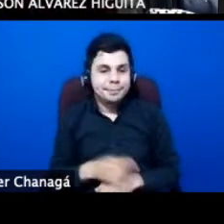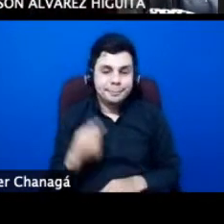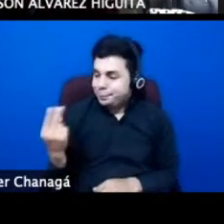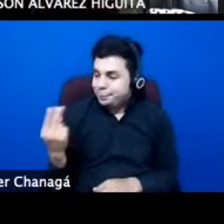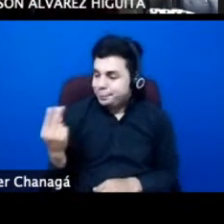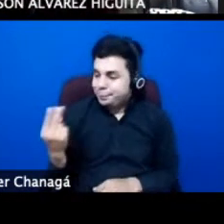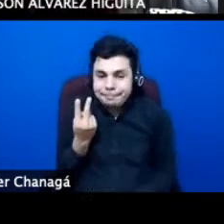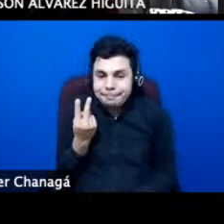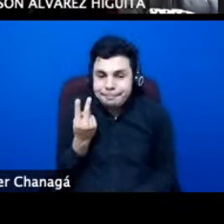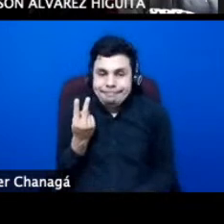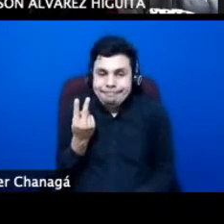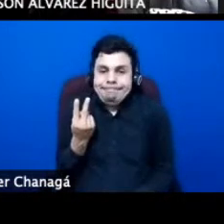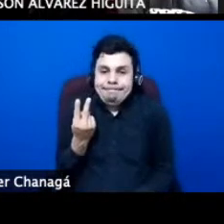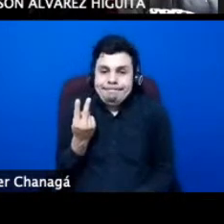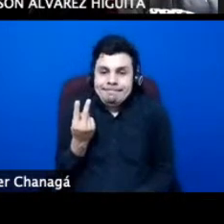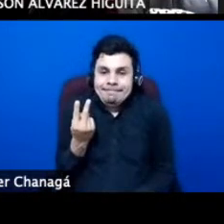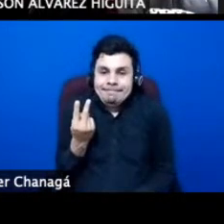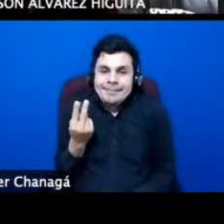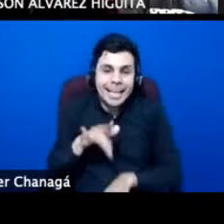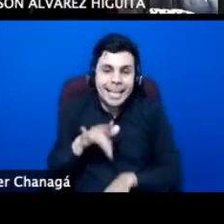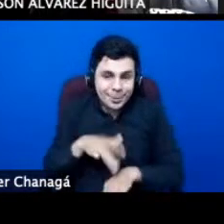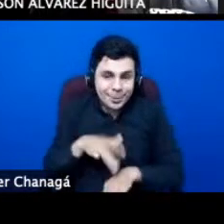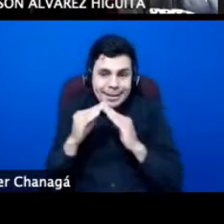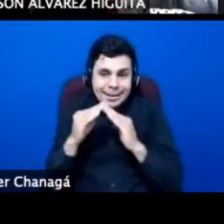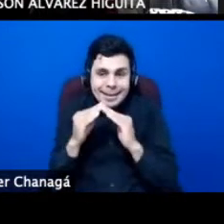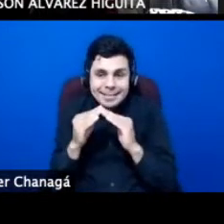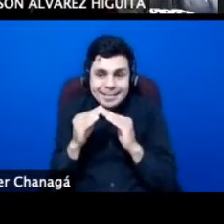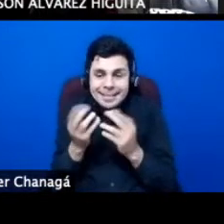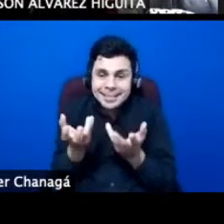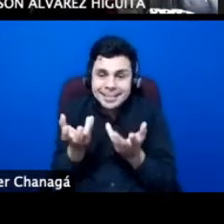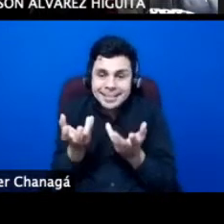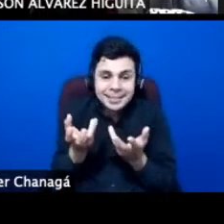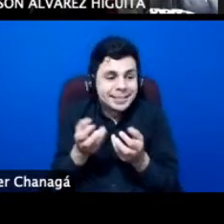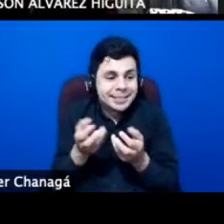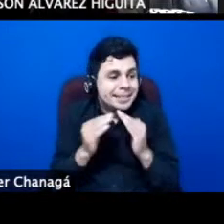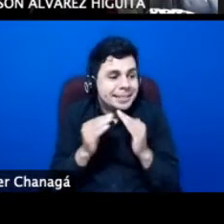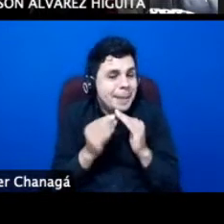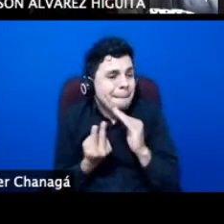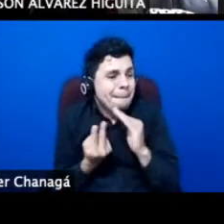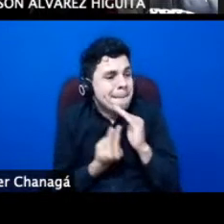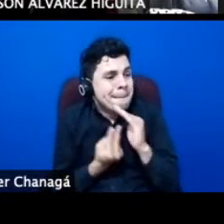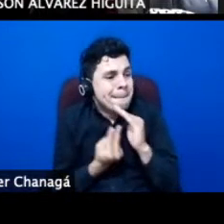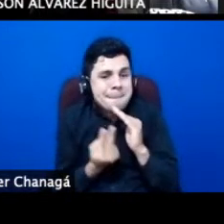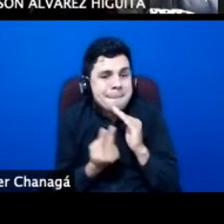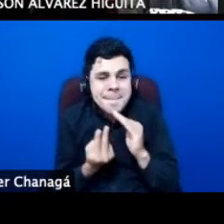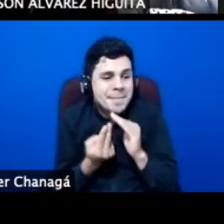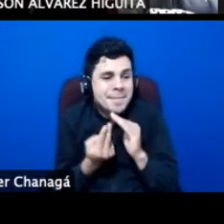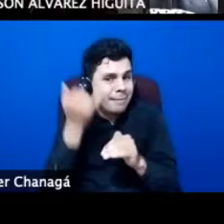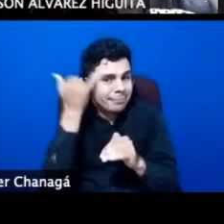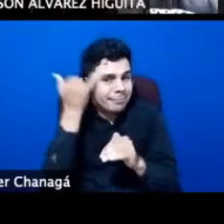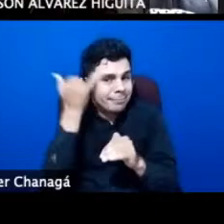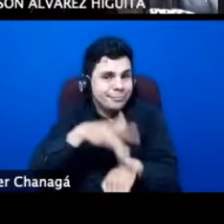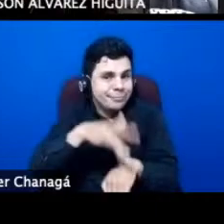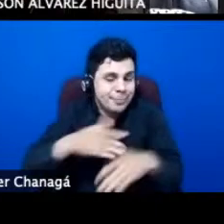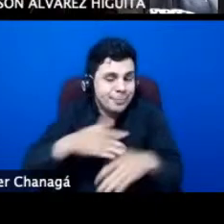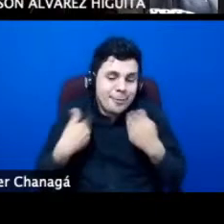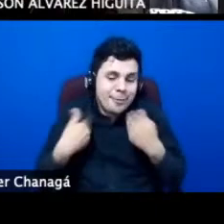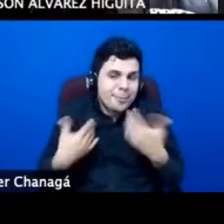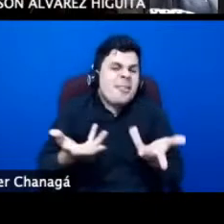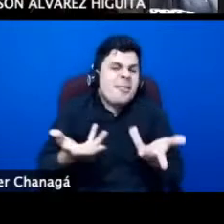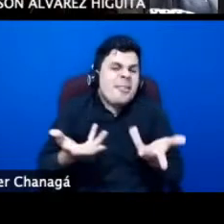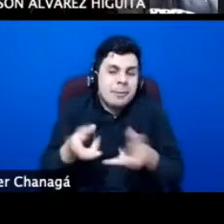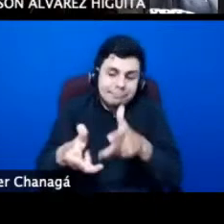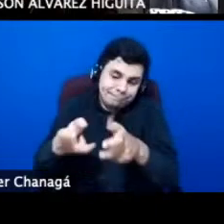pues solos en casa, pues y encontramos estas únicas básicas formas de entretenernos, pero pues es lo que nos funciona a